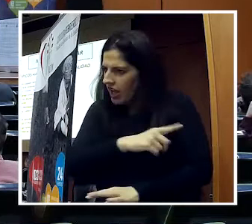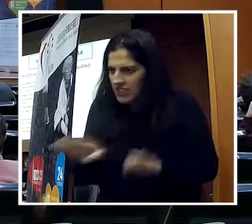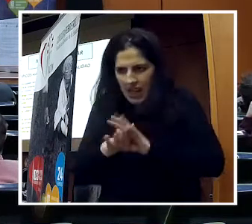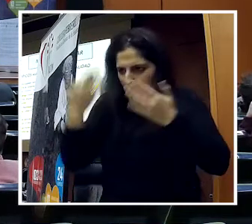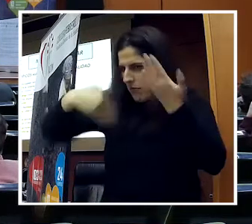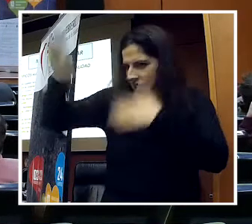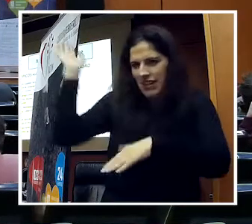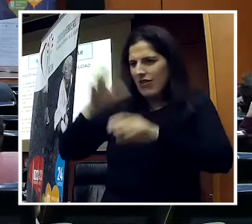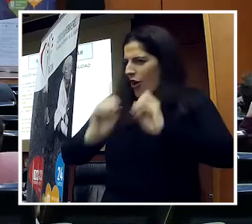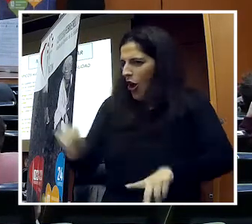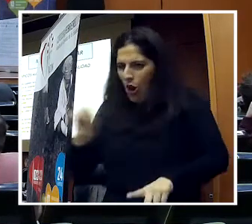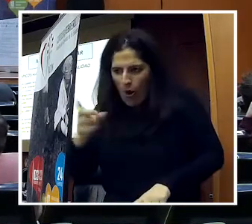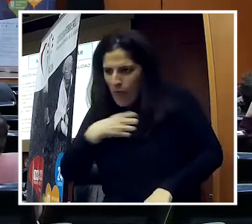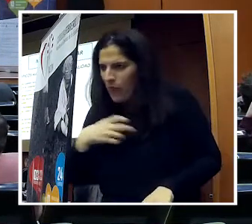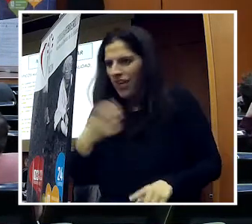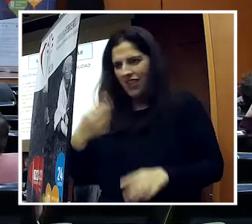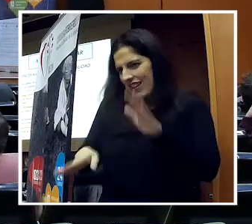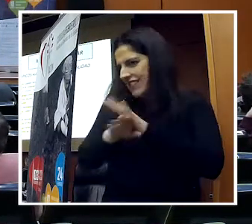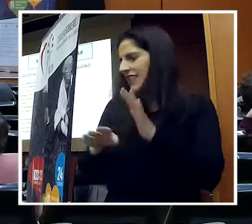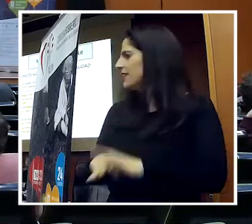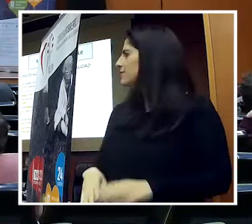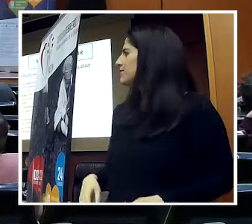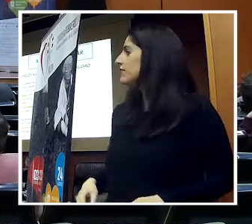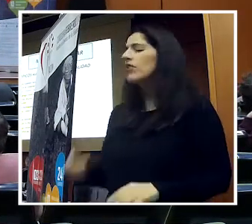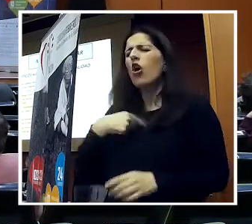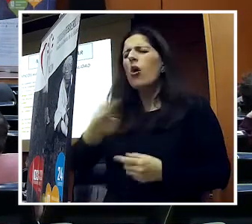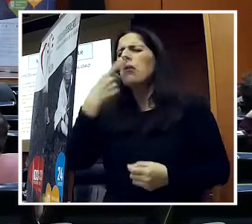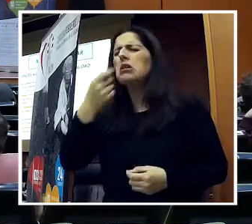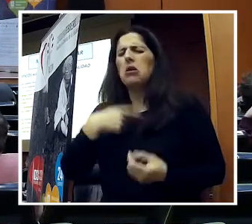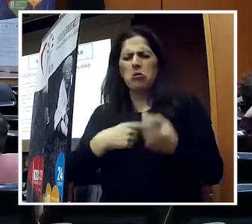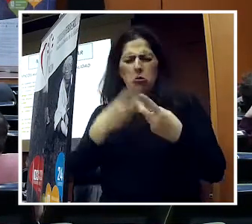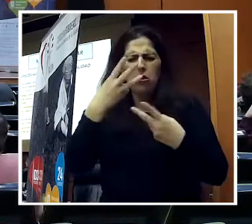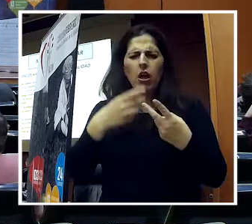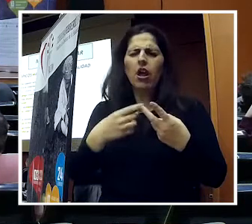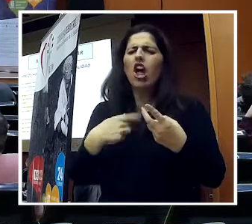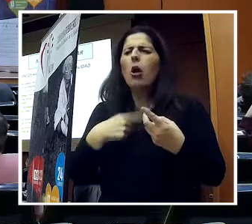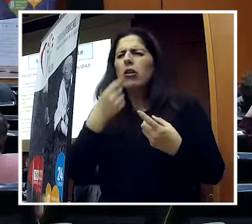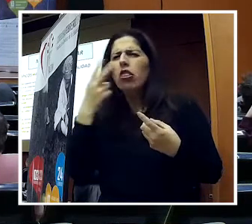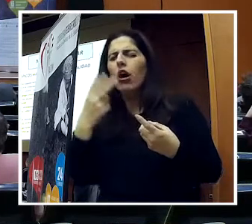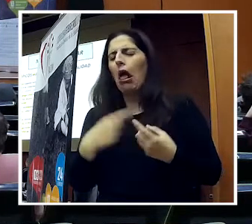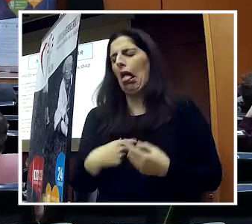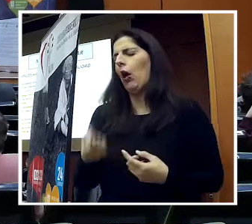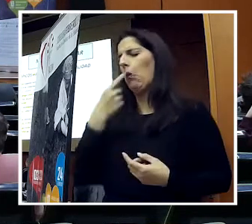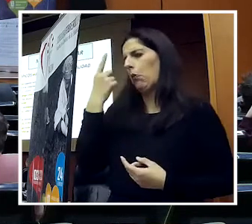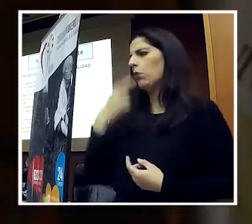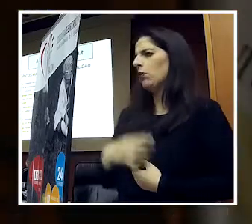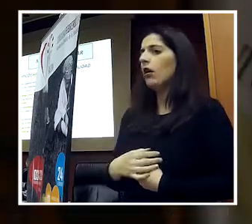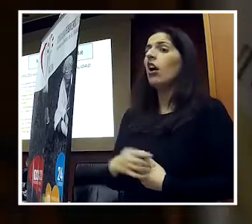me parece curioso, ¿no? Bueno, a mí me han mandado todo, pero yo me tomo solo una. Eso me pasa muchísimo, ¿no? Pero bueno, ¿cuántas metforminas se toma, Rafa?